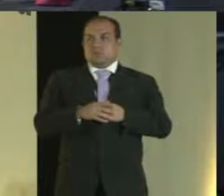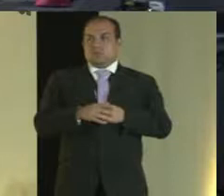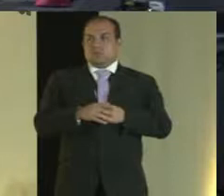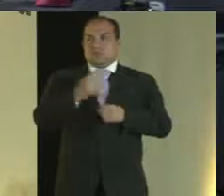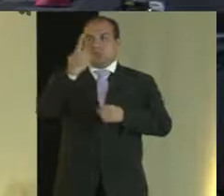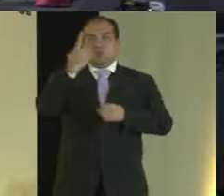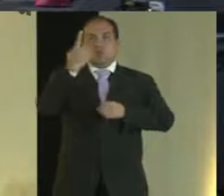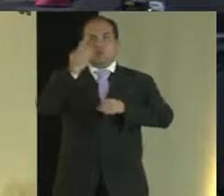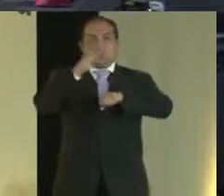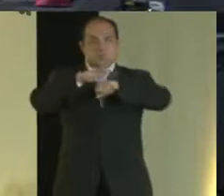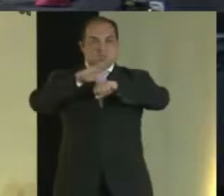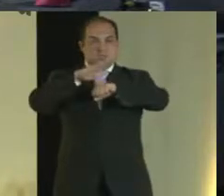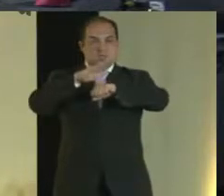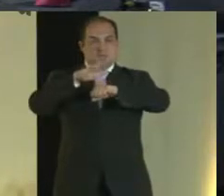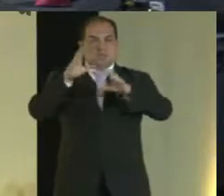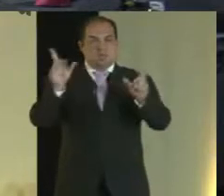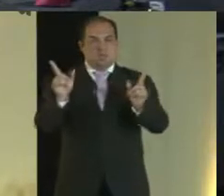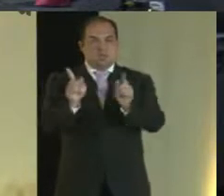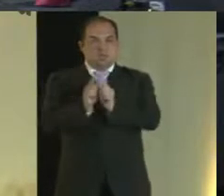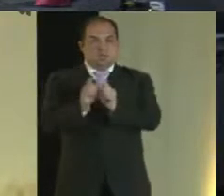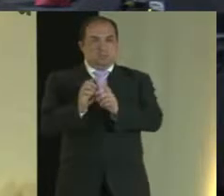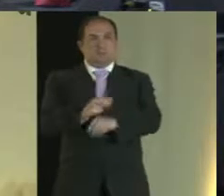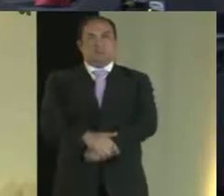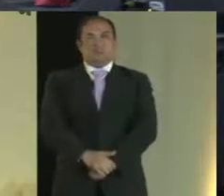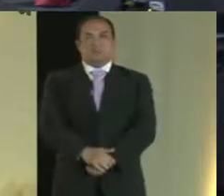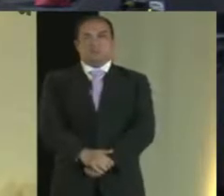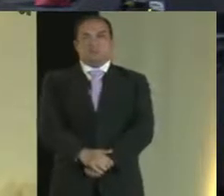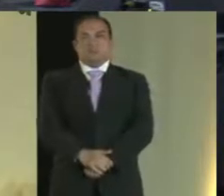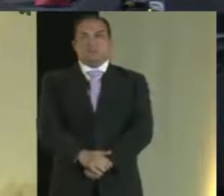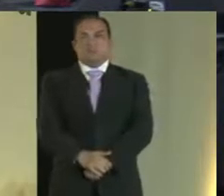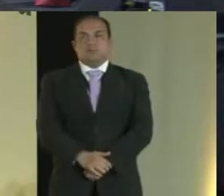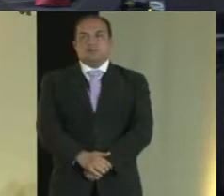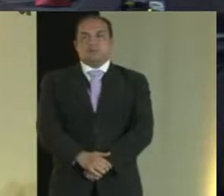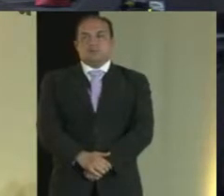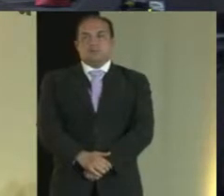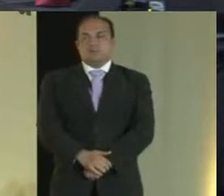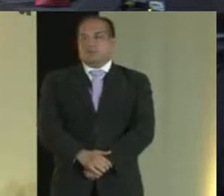Sí, hay uno más. Y cerramos.